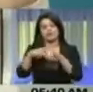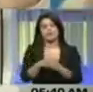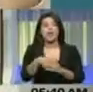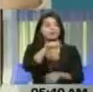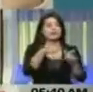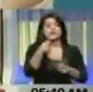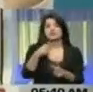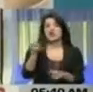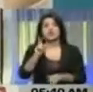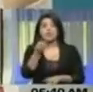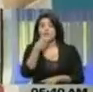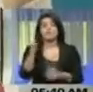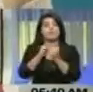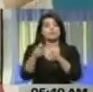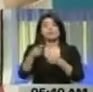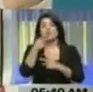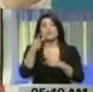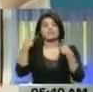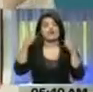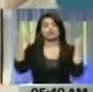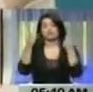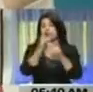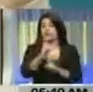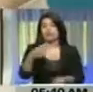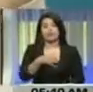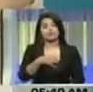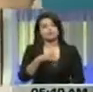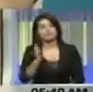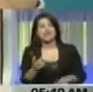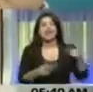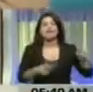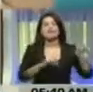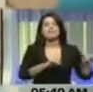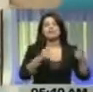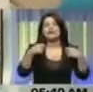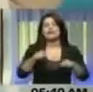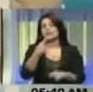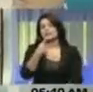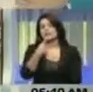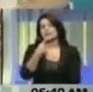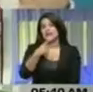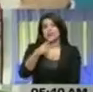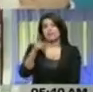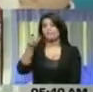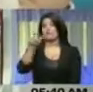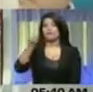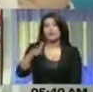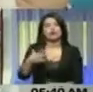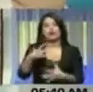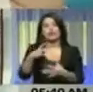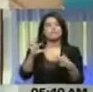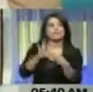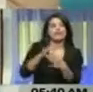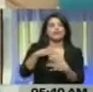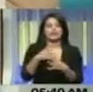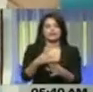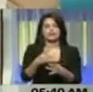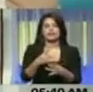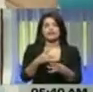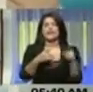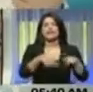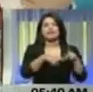deporte son los que a través del deporte han tratado de desvincular a la nación con los intereses como embajadores de